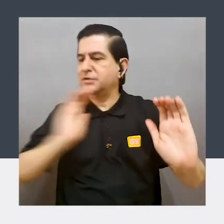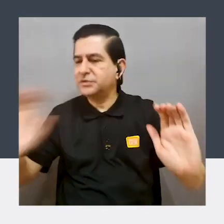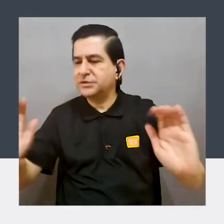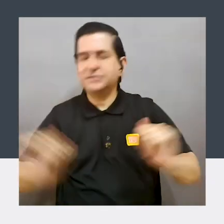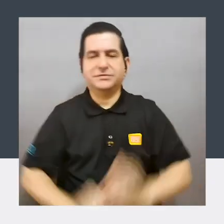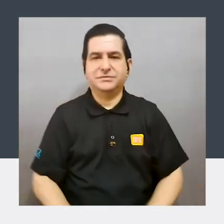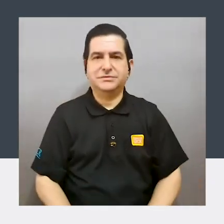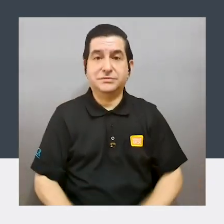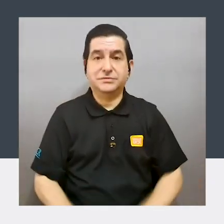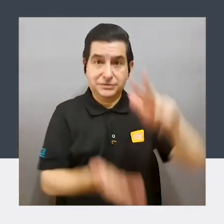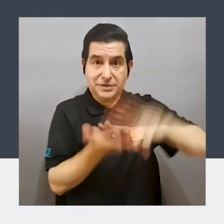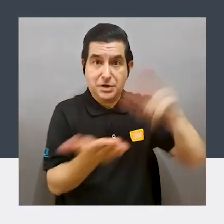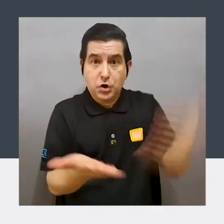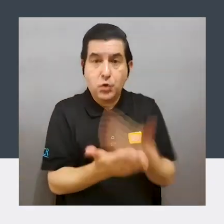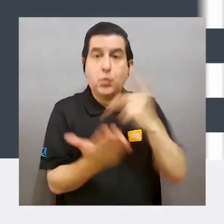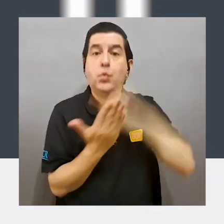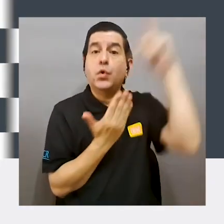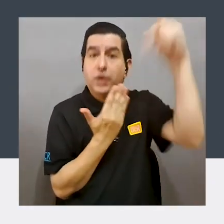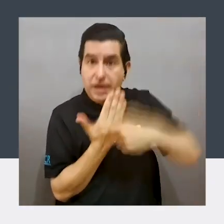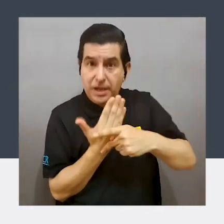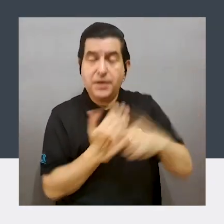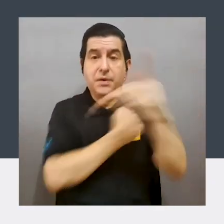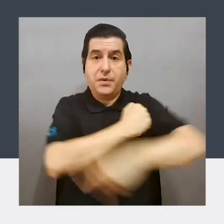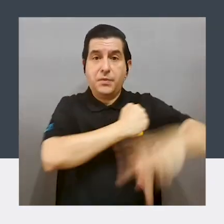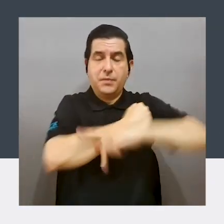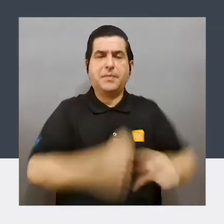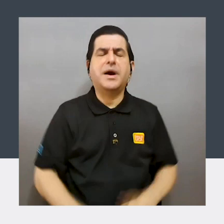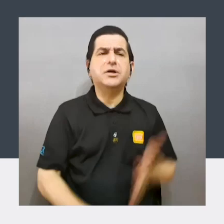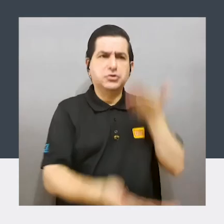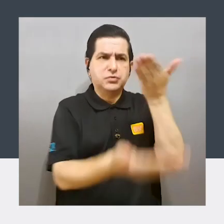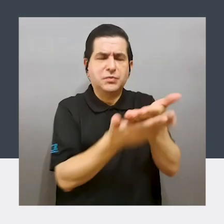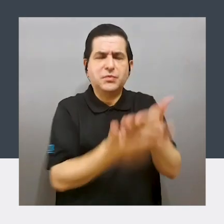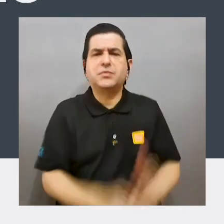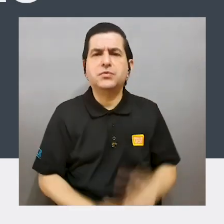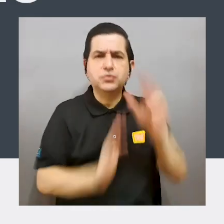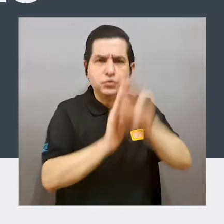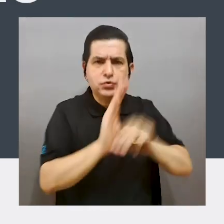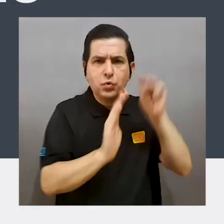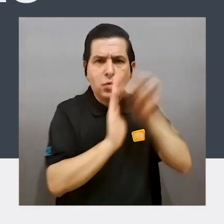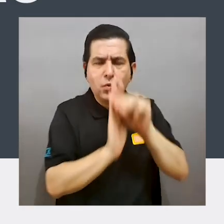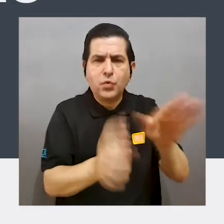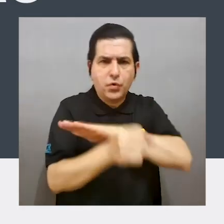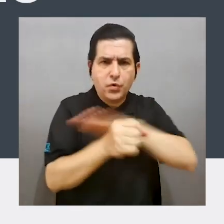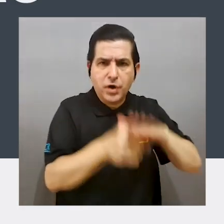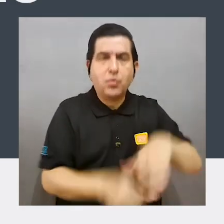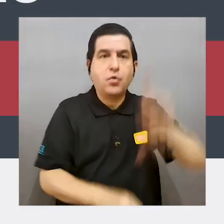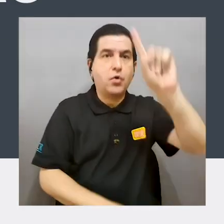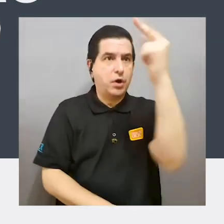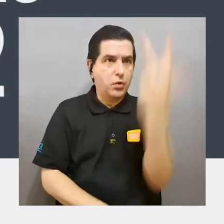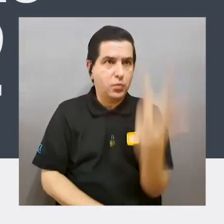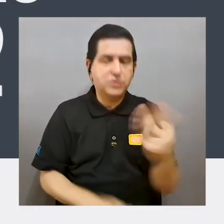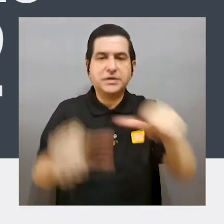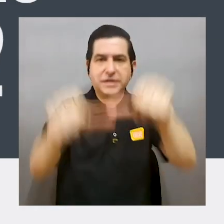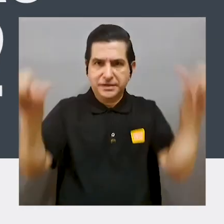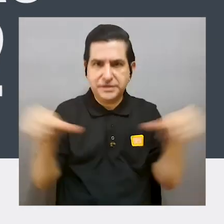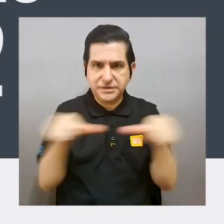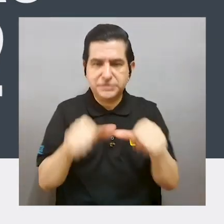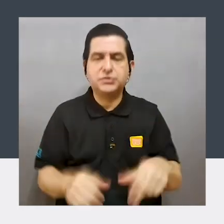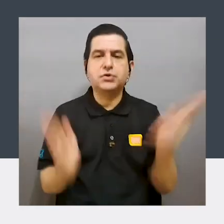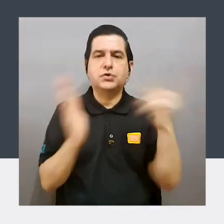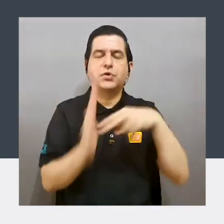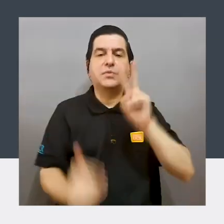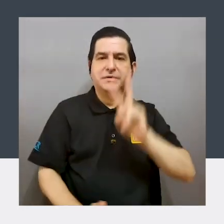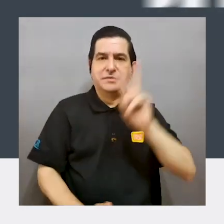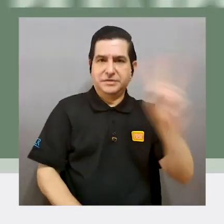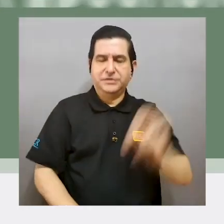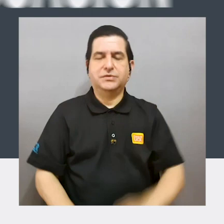niñez. Desde la aprobación del nuevo programa, el país se propuso implementar las currículas completas en al menos un tercio de las aulas para